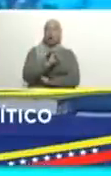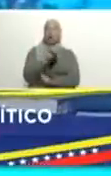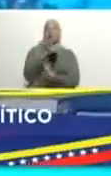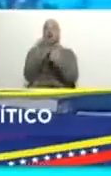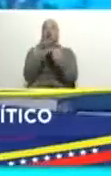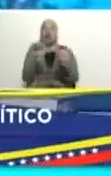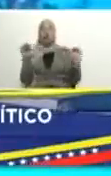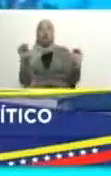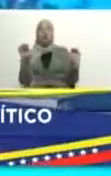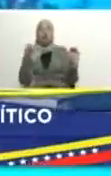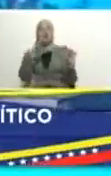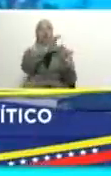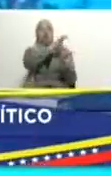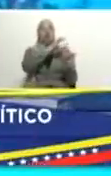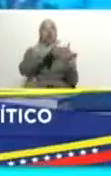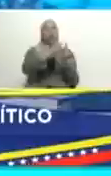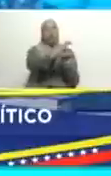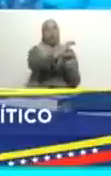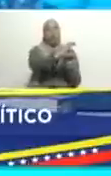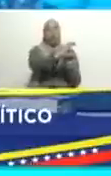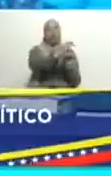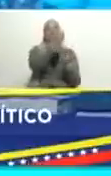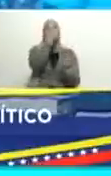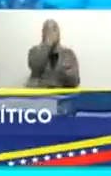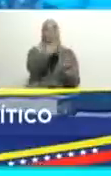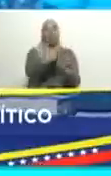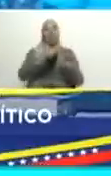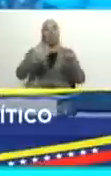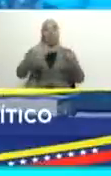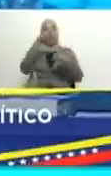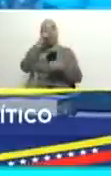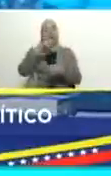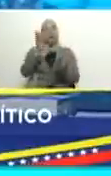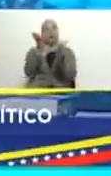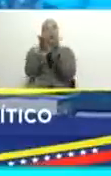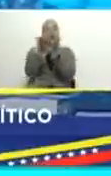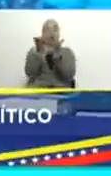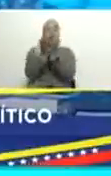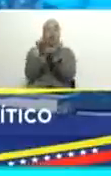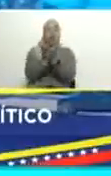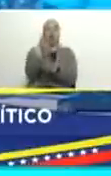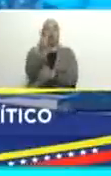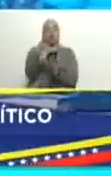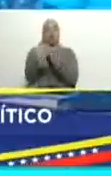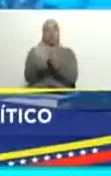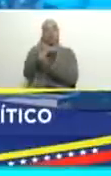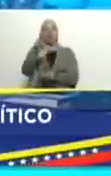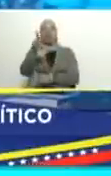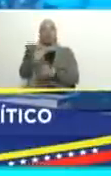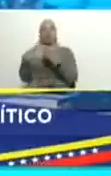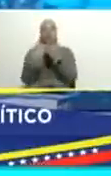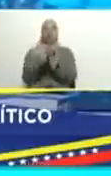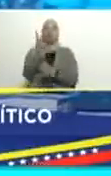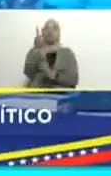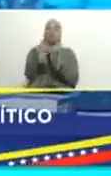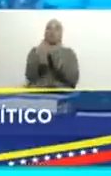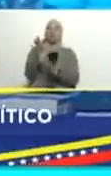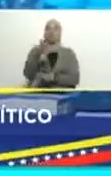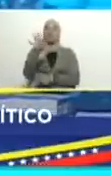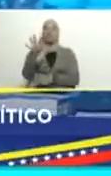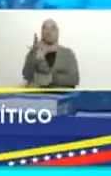educativo, cultural, el buen arranque del año escolar 2023-2024, el buen funcionamiento